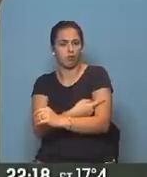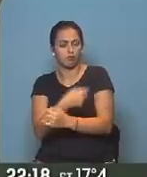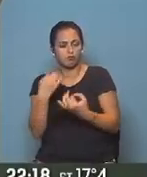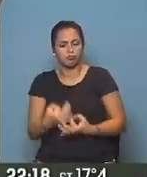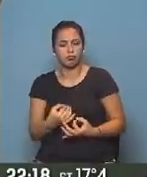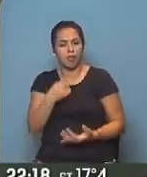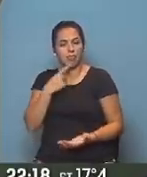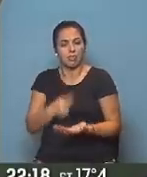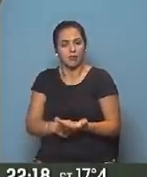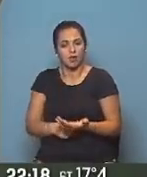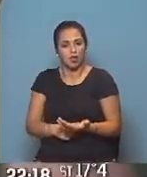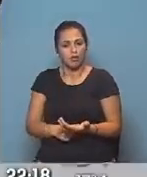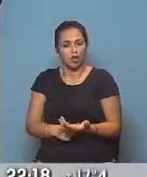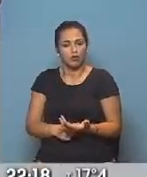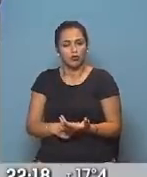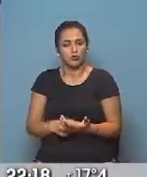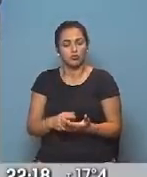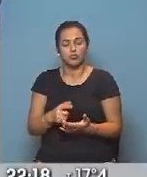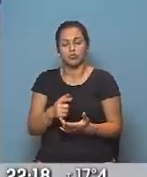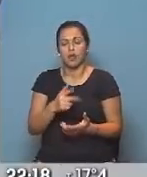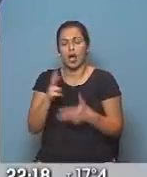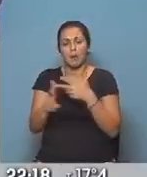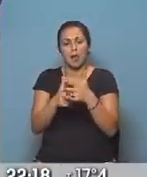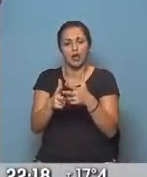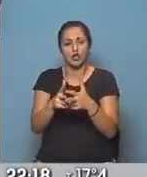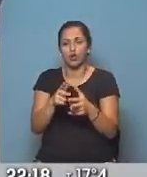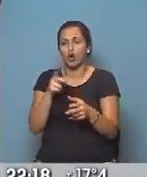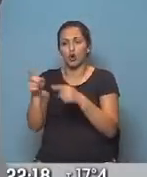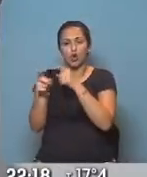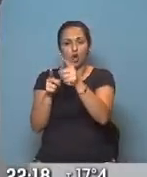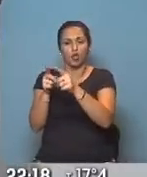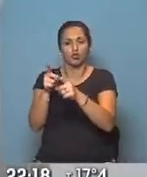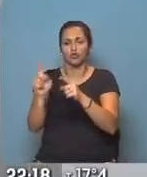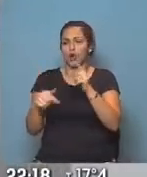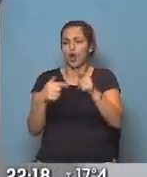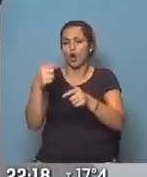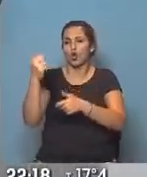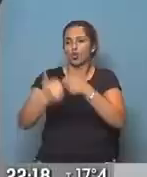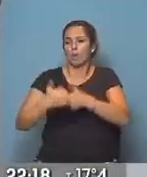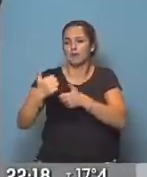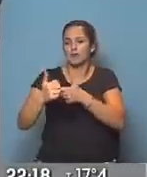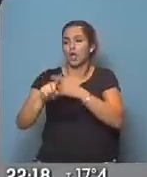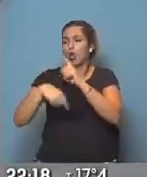decididos a desafiar a las potencias occidentales cuando creen que ha llegado el momento,